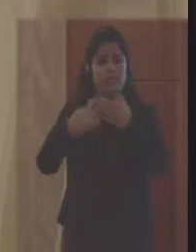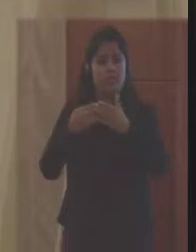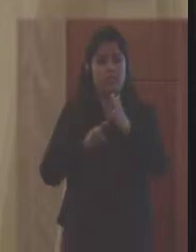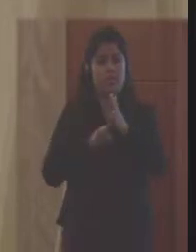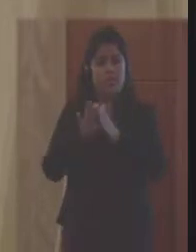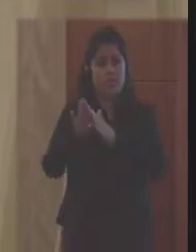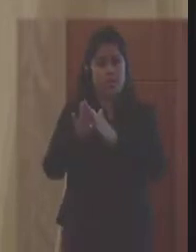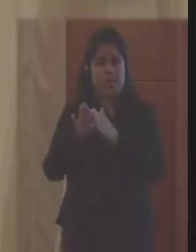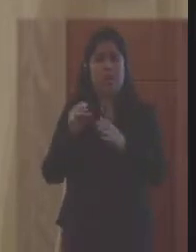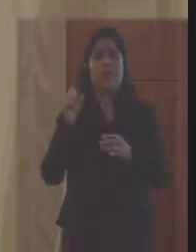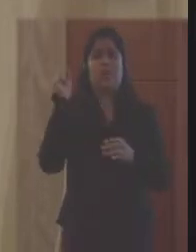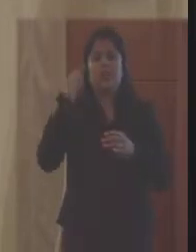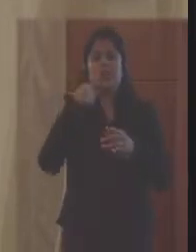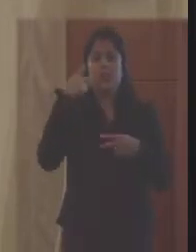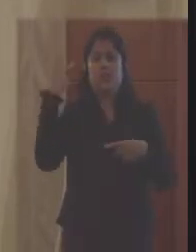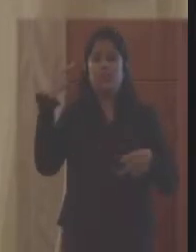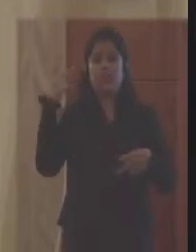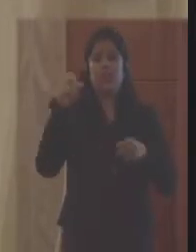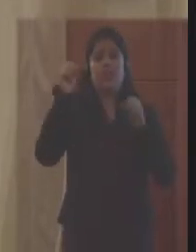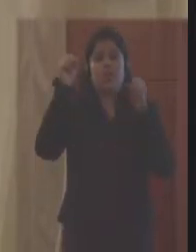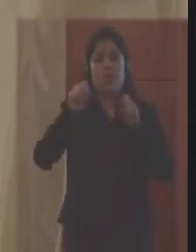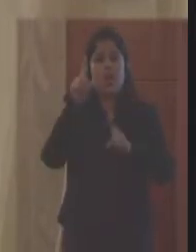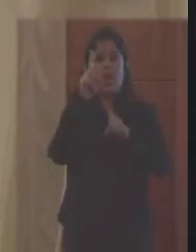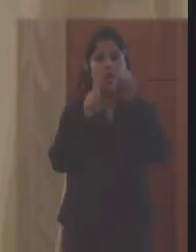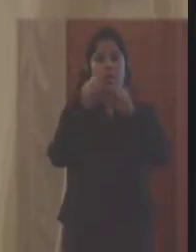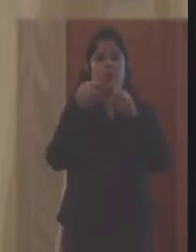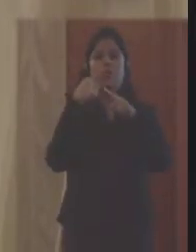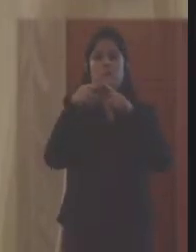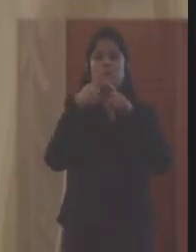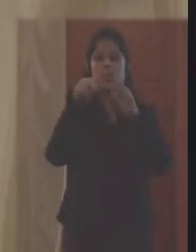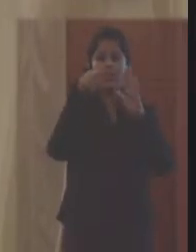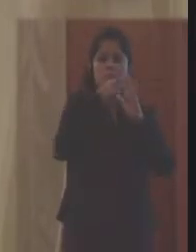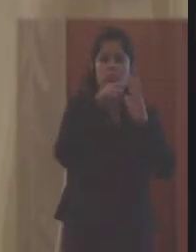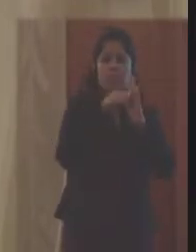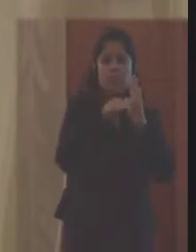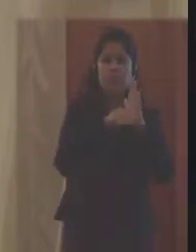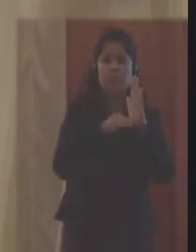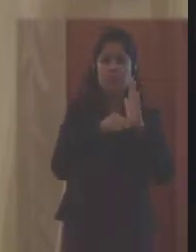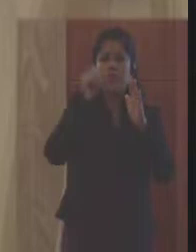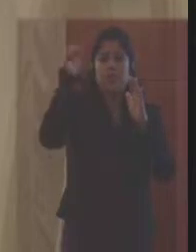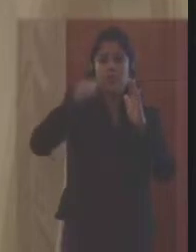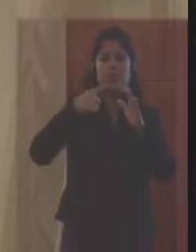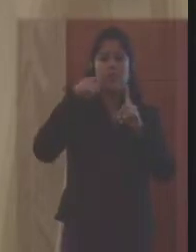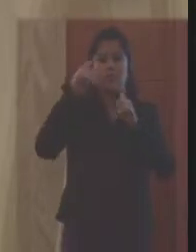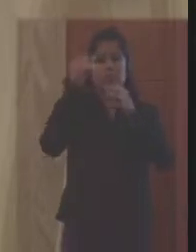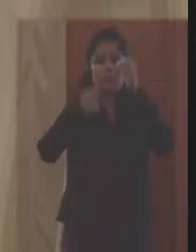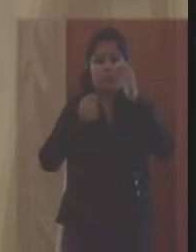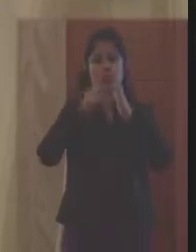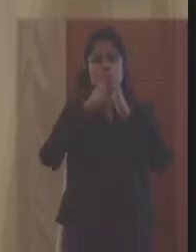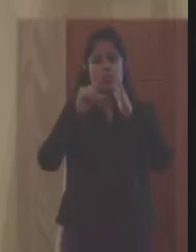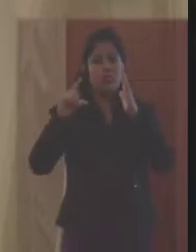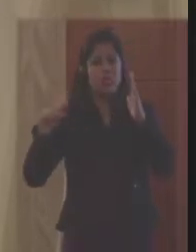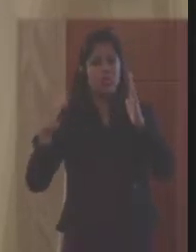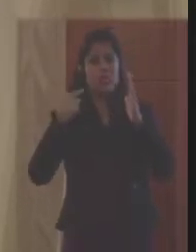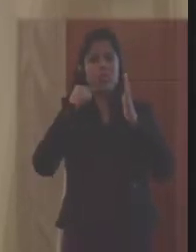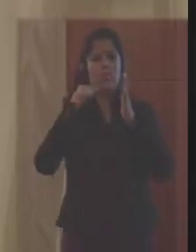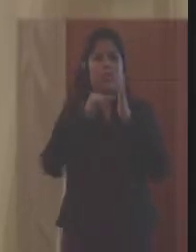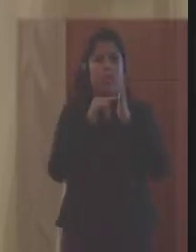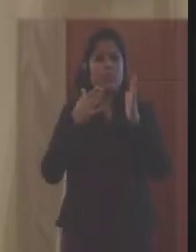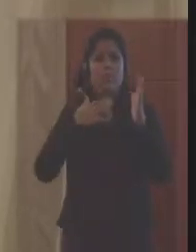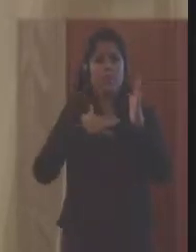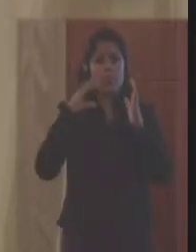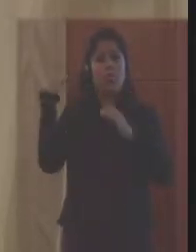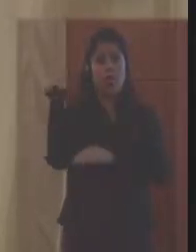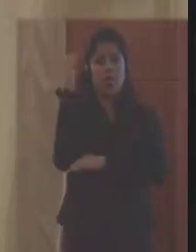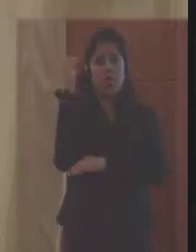el esquema de adopción de la política, hay algunas normas fundamentales que deben regular los esquemas. Para el caso nuestro en